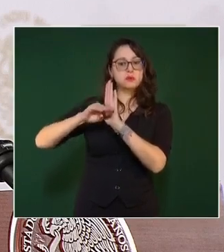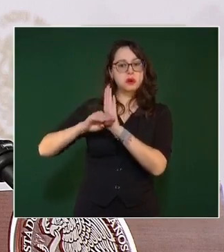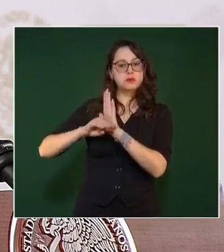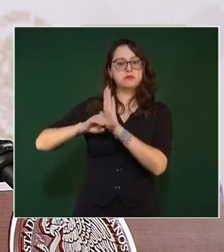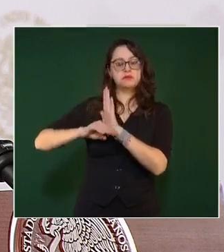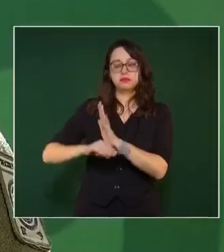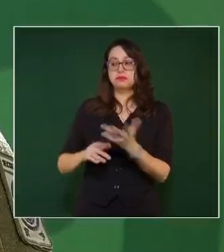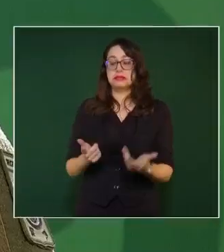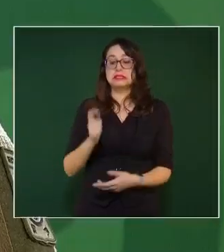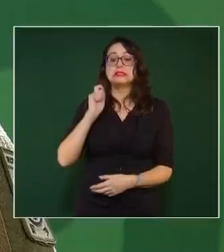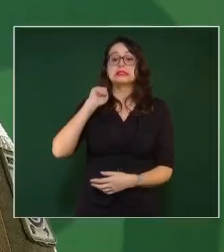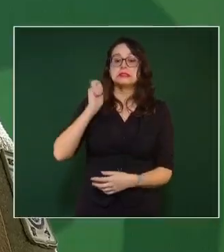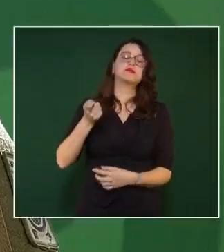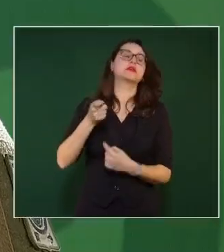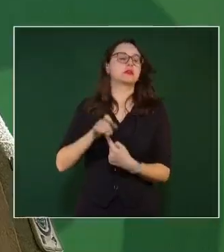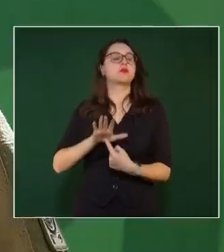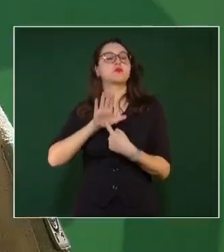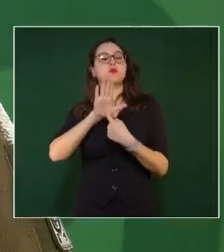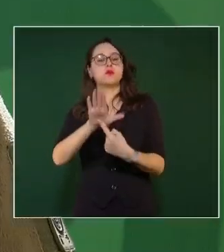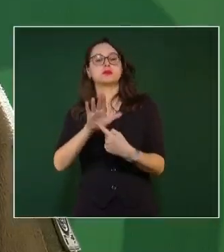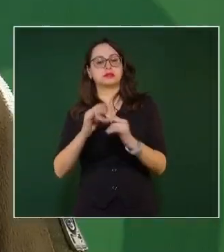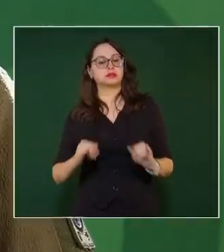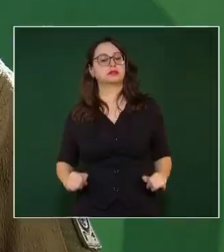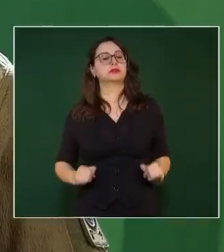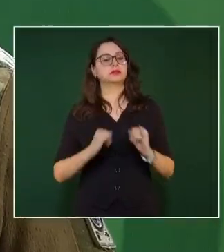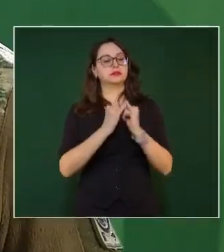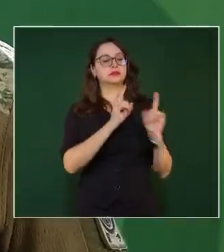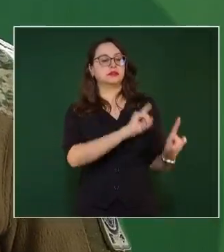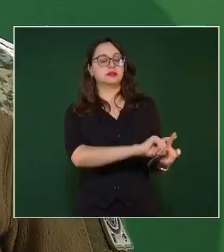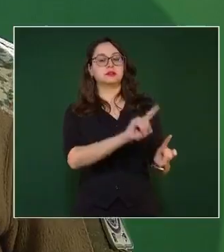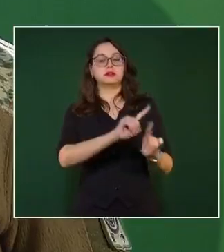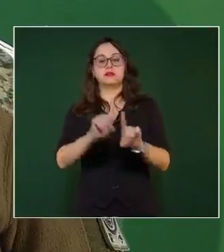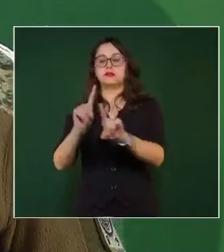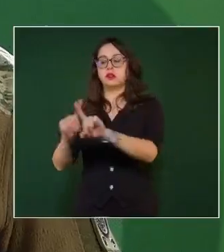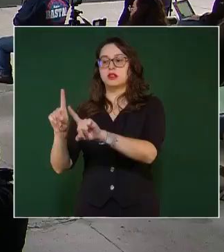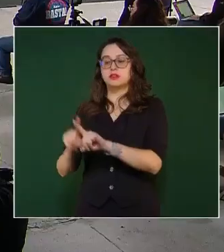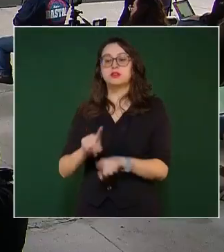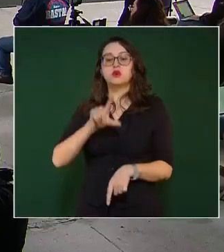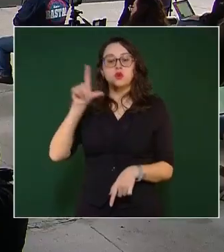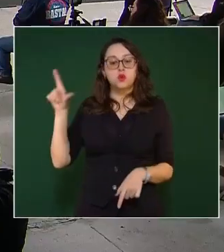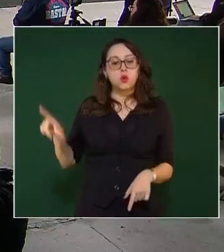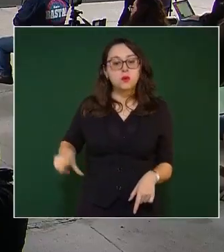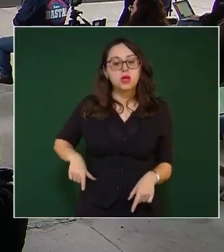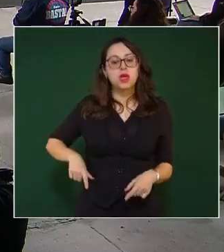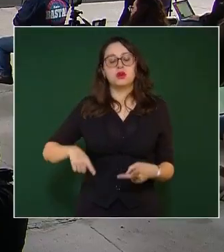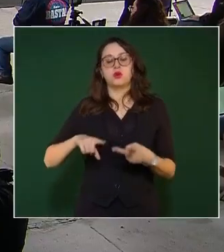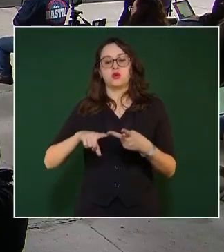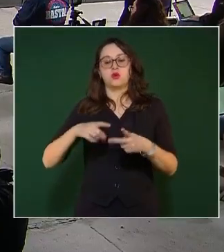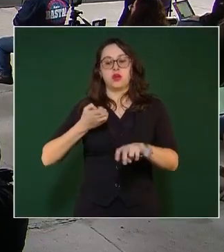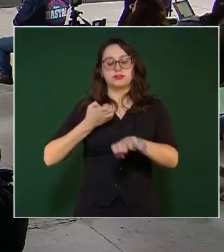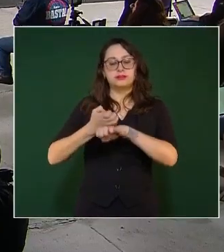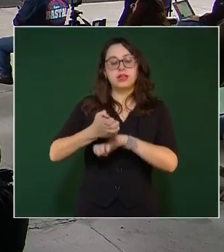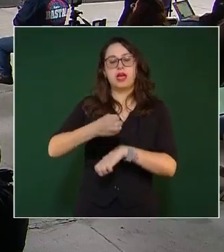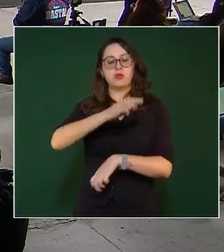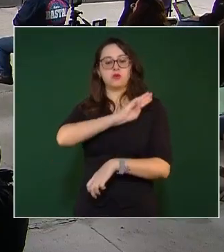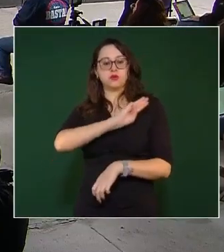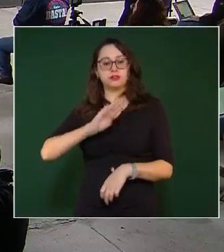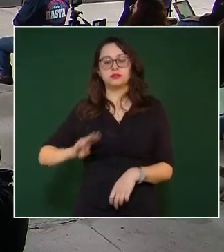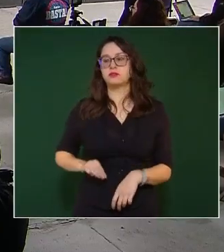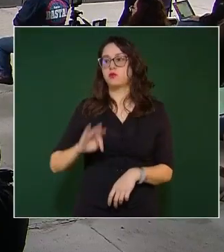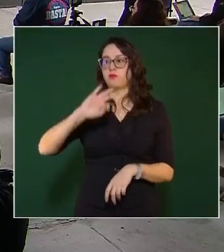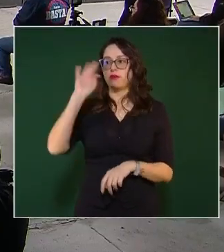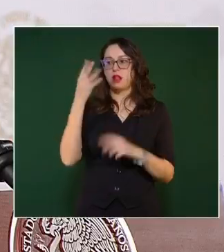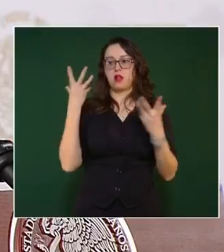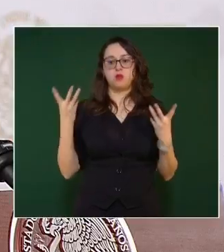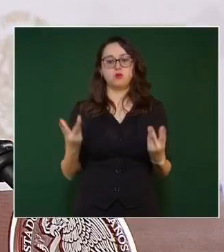el trabajo coordinado de todas las instancias del estado, del municipio y las federales en el ámbito de